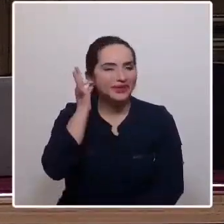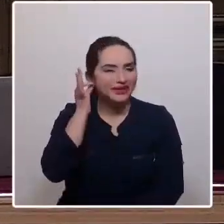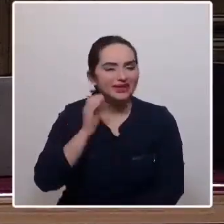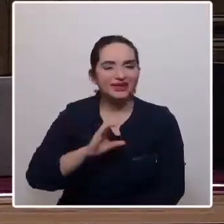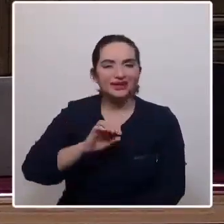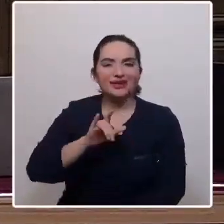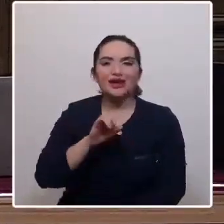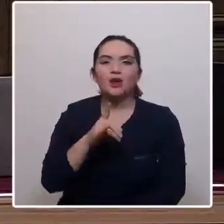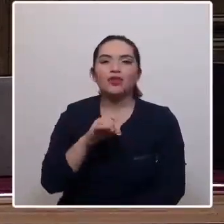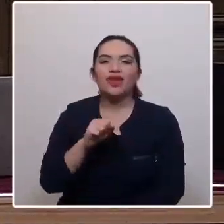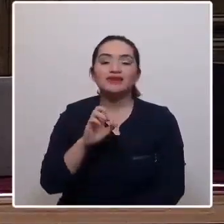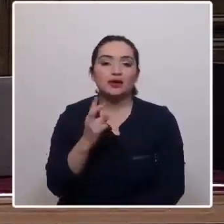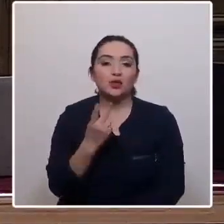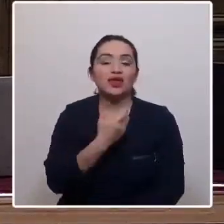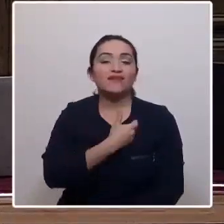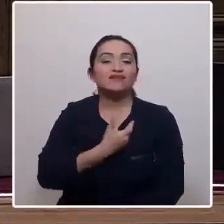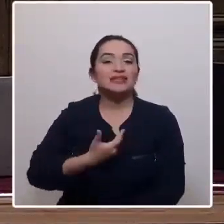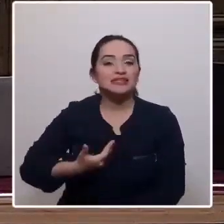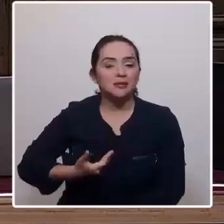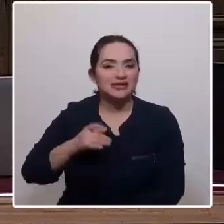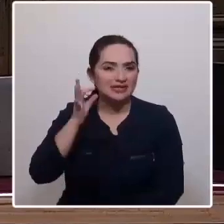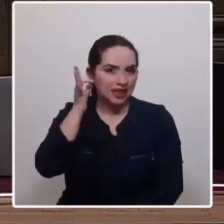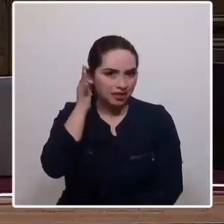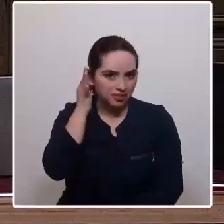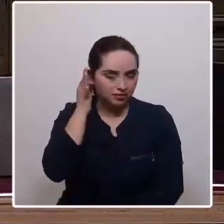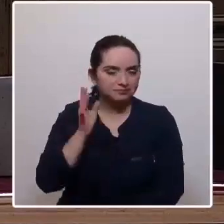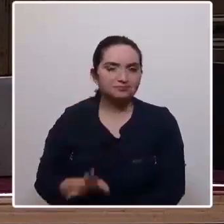segunda vicepresidenta.